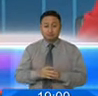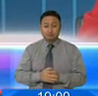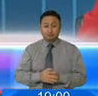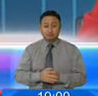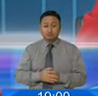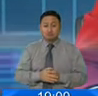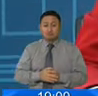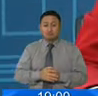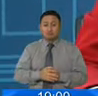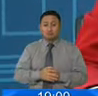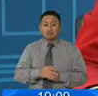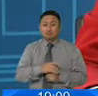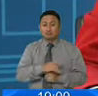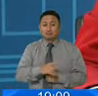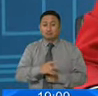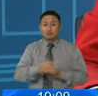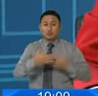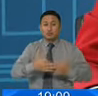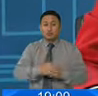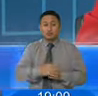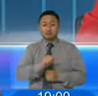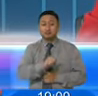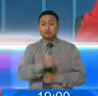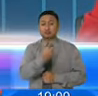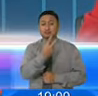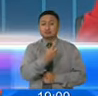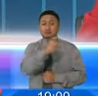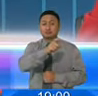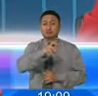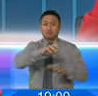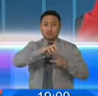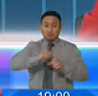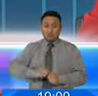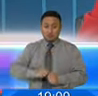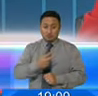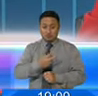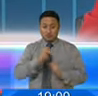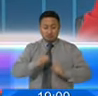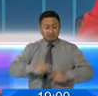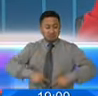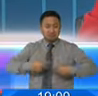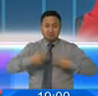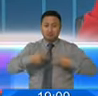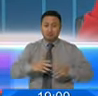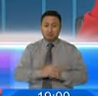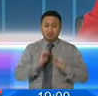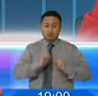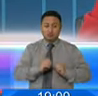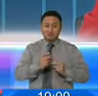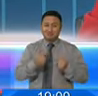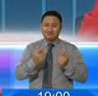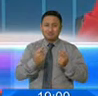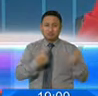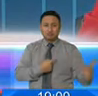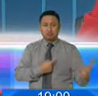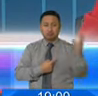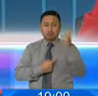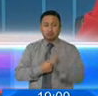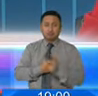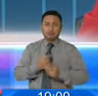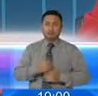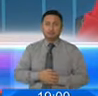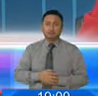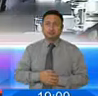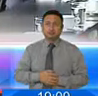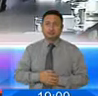que los otros dos compatriotas que fueron secuestrados estén con vida y puedan ser devueltos lo antes posible pues